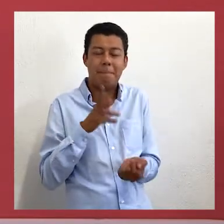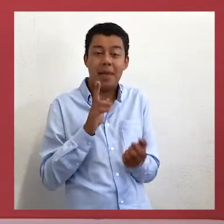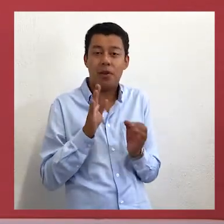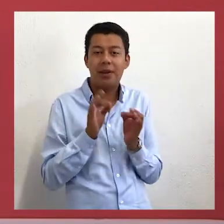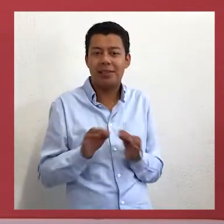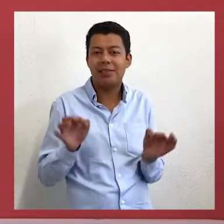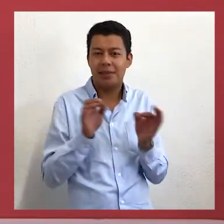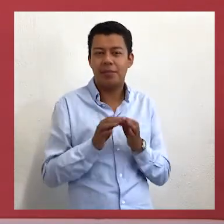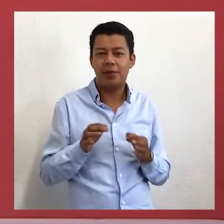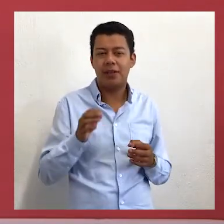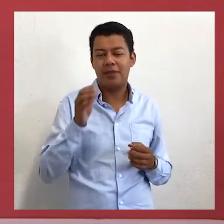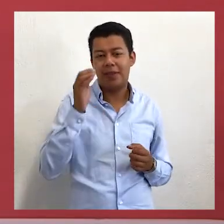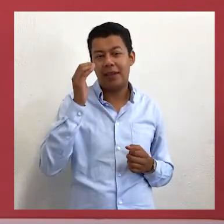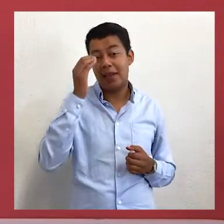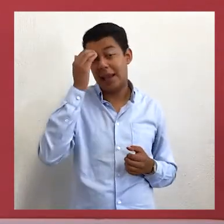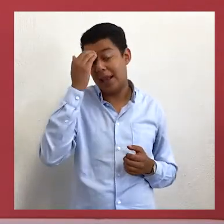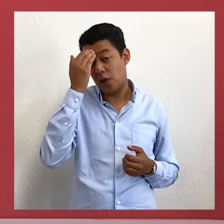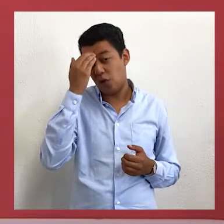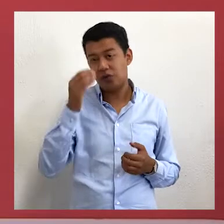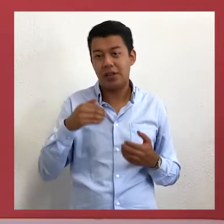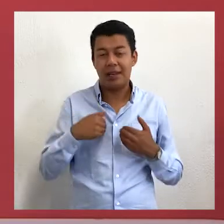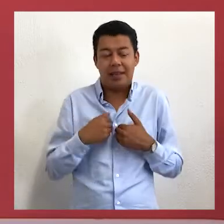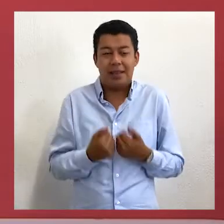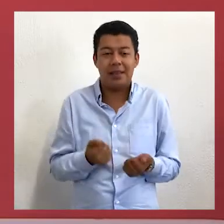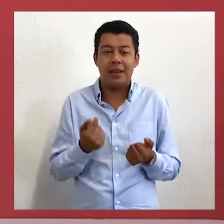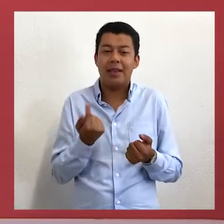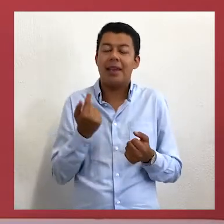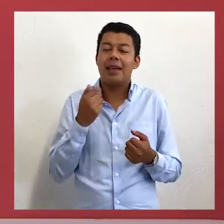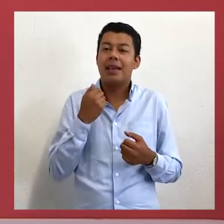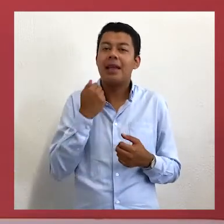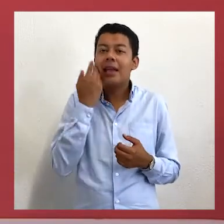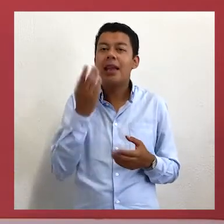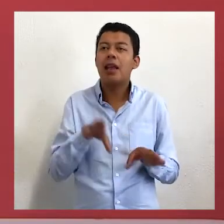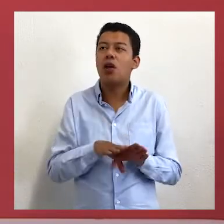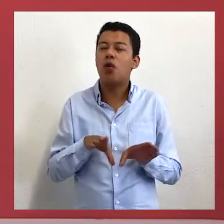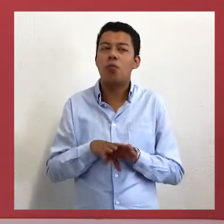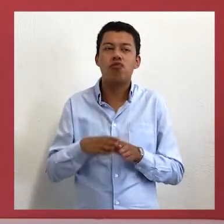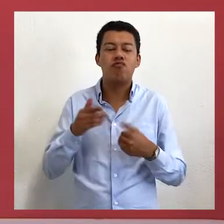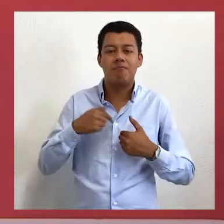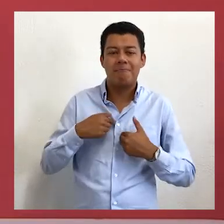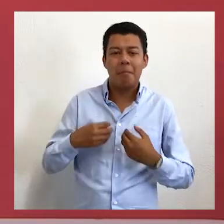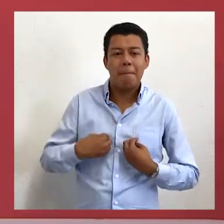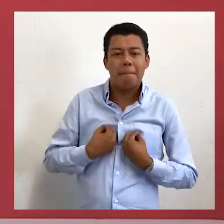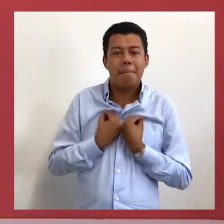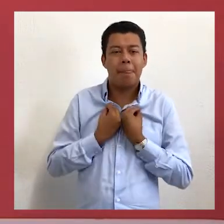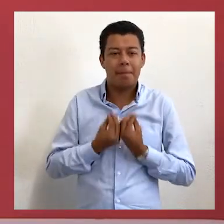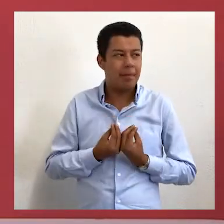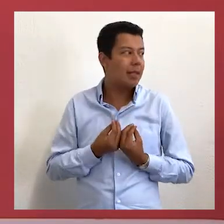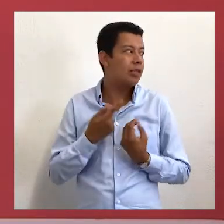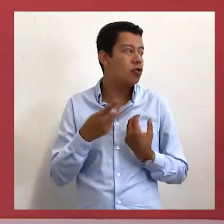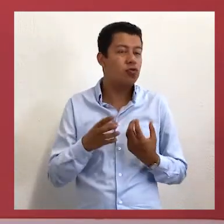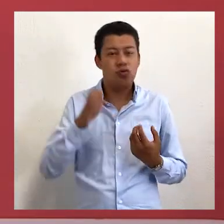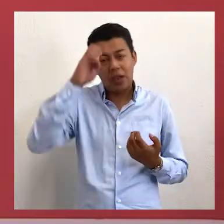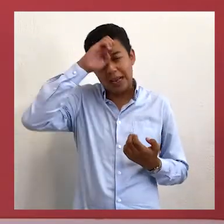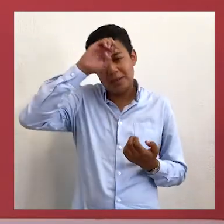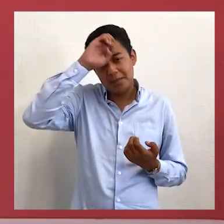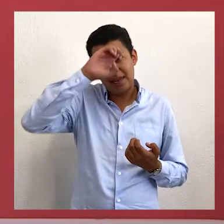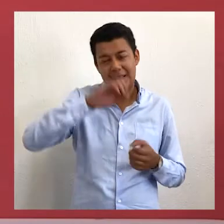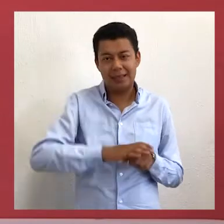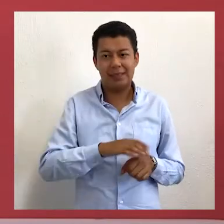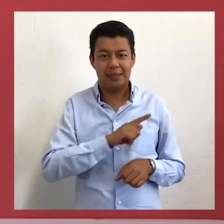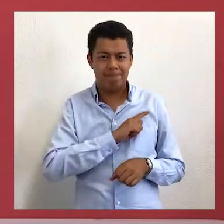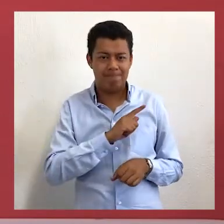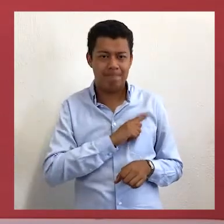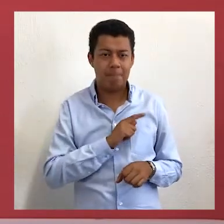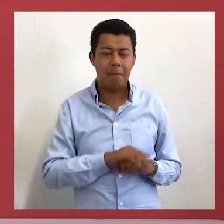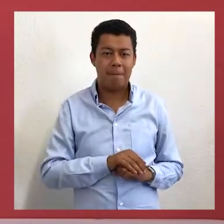le pasa? Pero no es eso, es que él quiere experimentar sus propias decisiones. Ella quiere